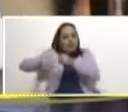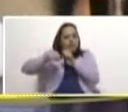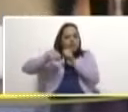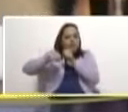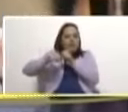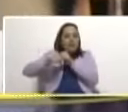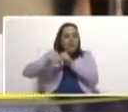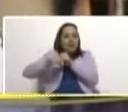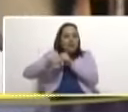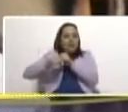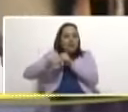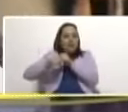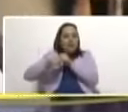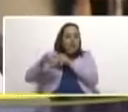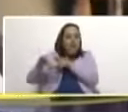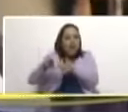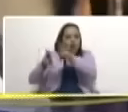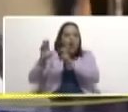el Orinoco.